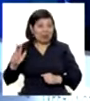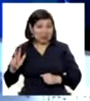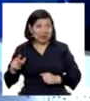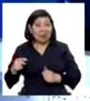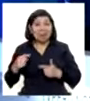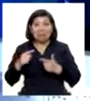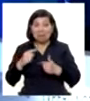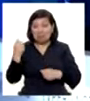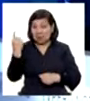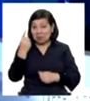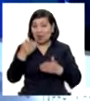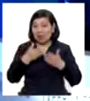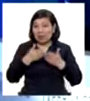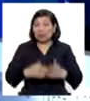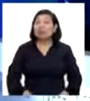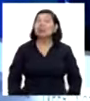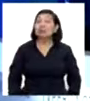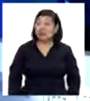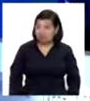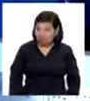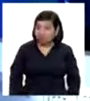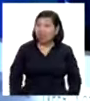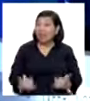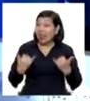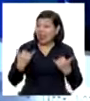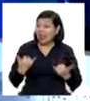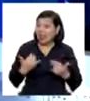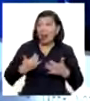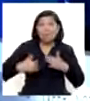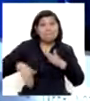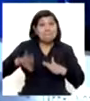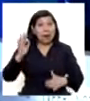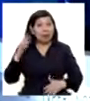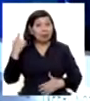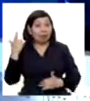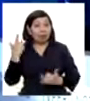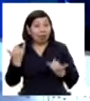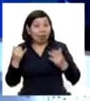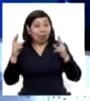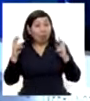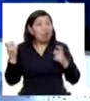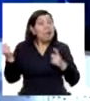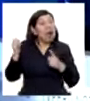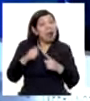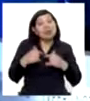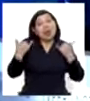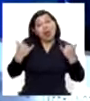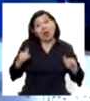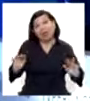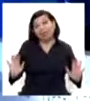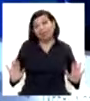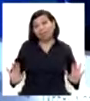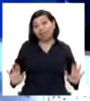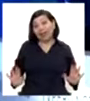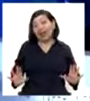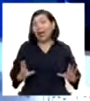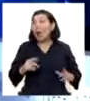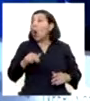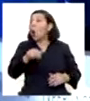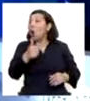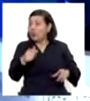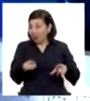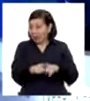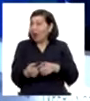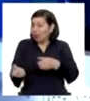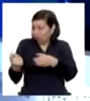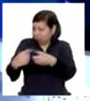también ocupó el primer lugar un portuario. Entonces ese sector es el que está liderando realmente el tema hasta ahora, ¿no? Pero queremos que los demás